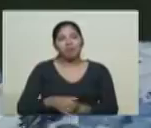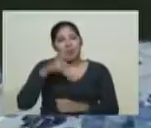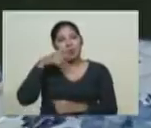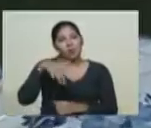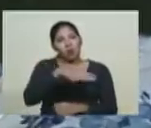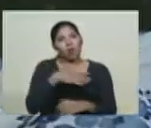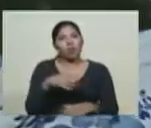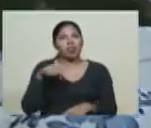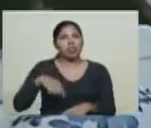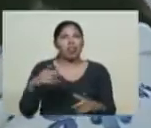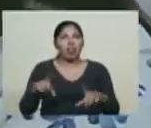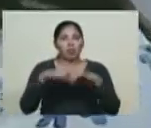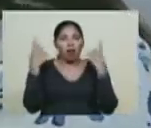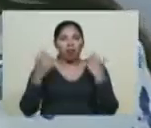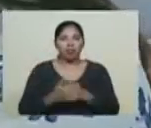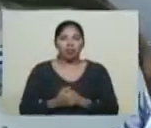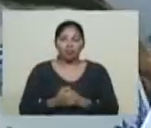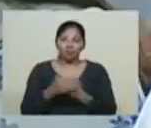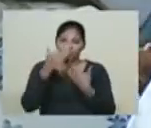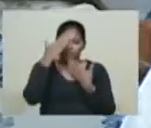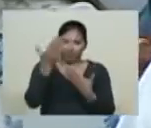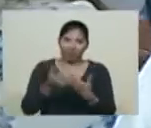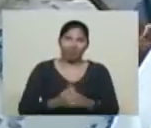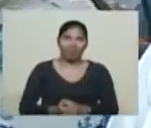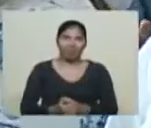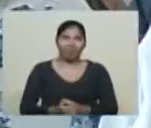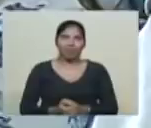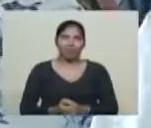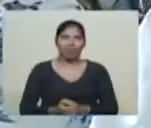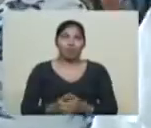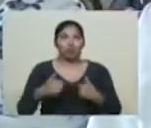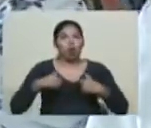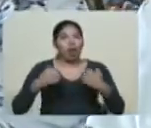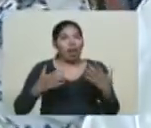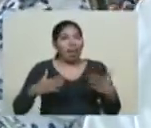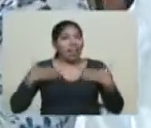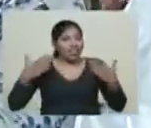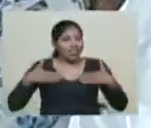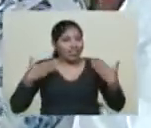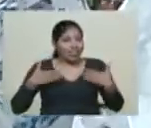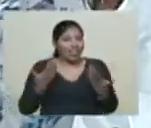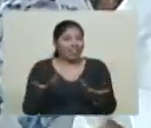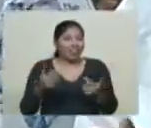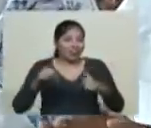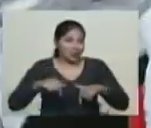cariños. Me da mucha alegría estar hoy.